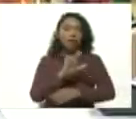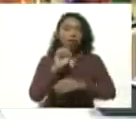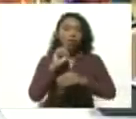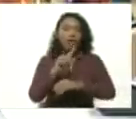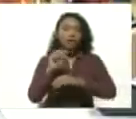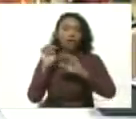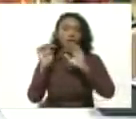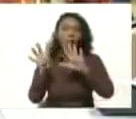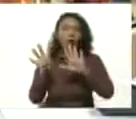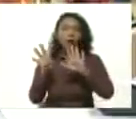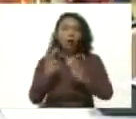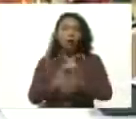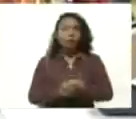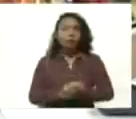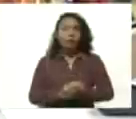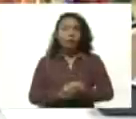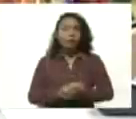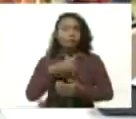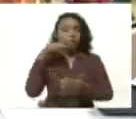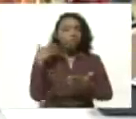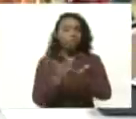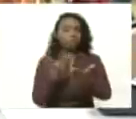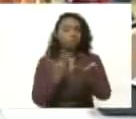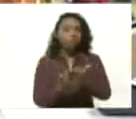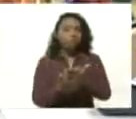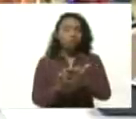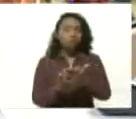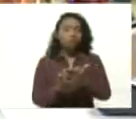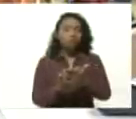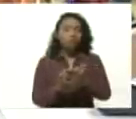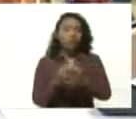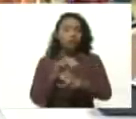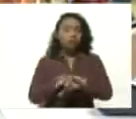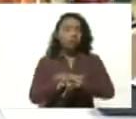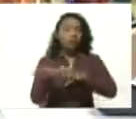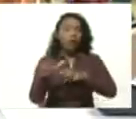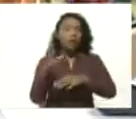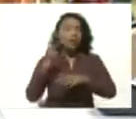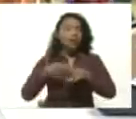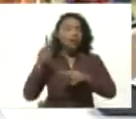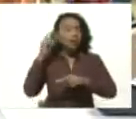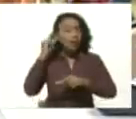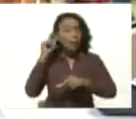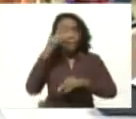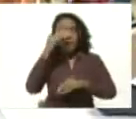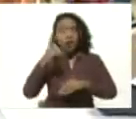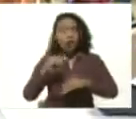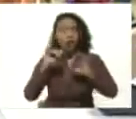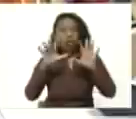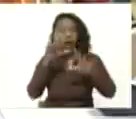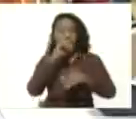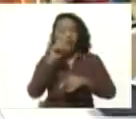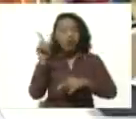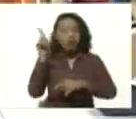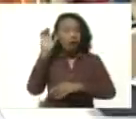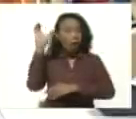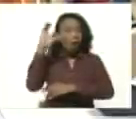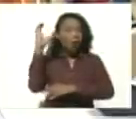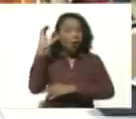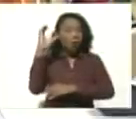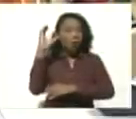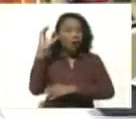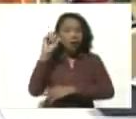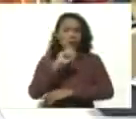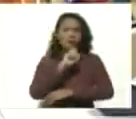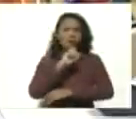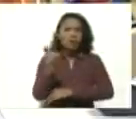2.319 comprobadas. La gran mayoría, niñas menores de 10 años. En Colombia, por el